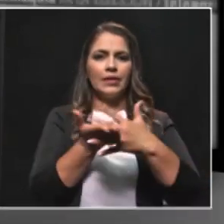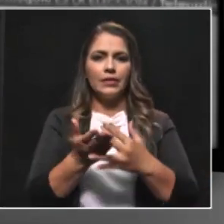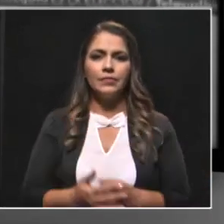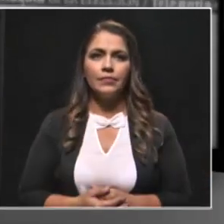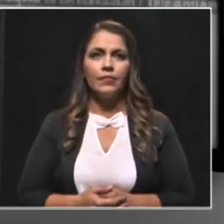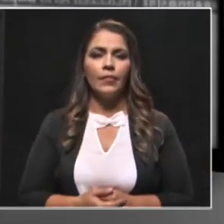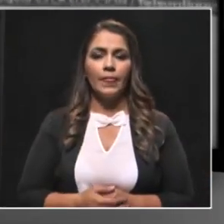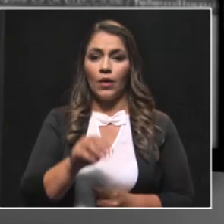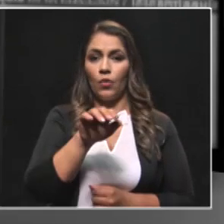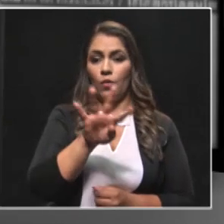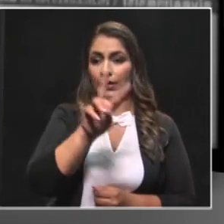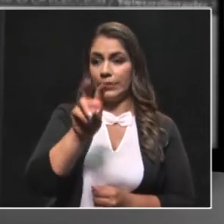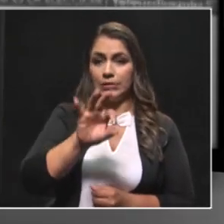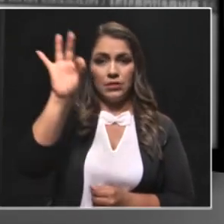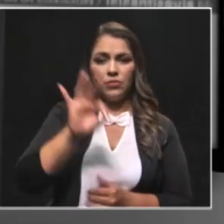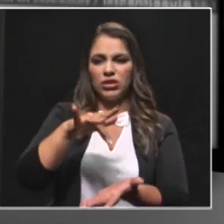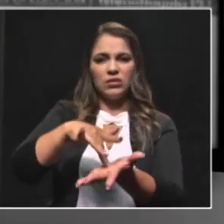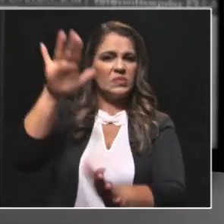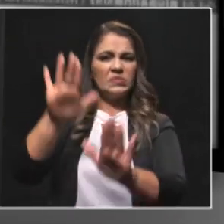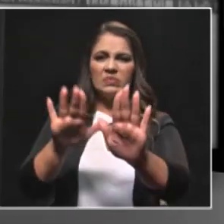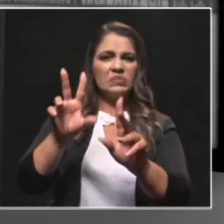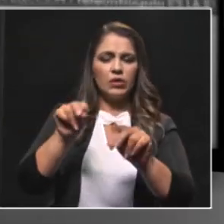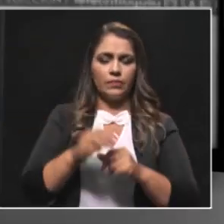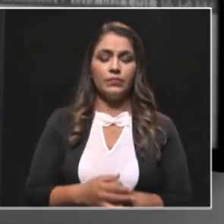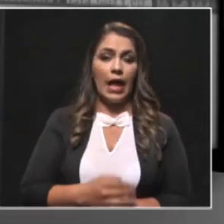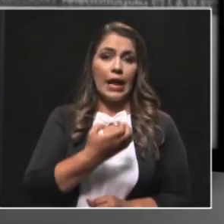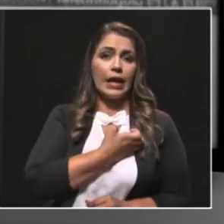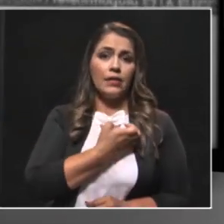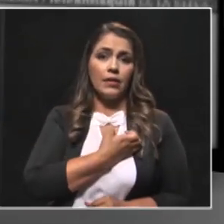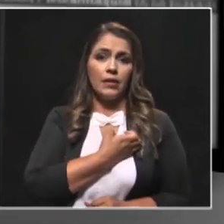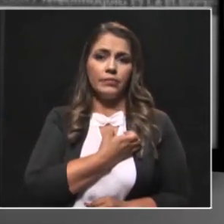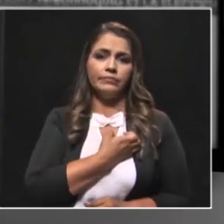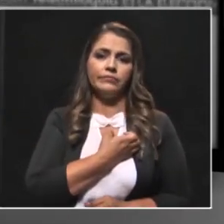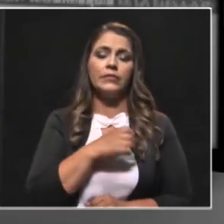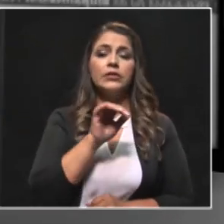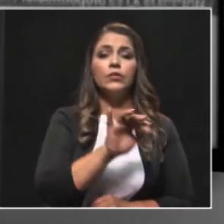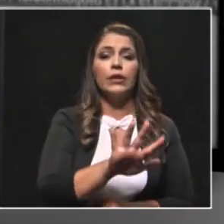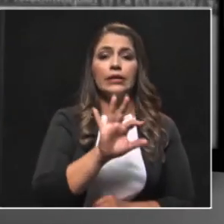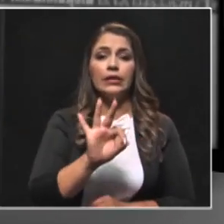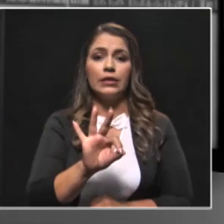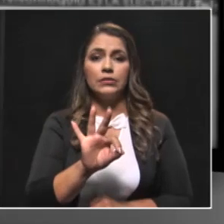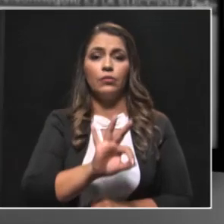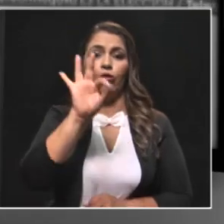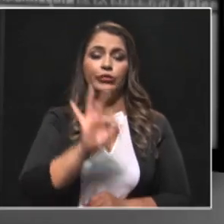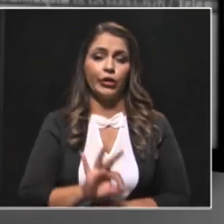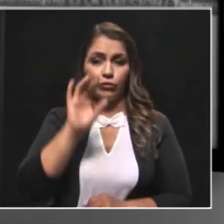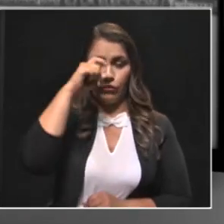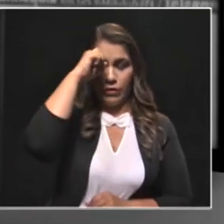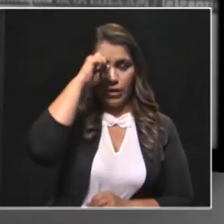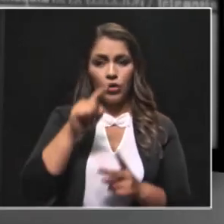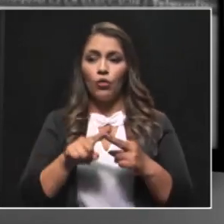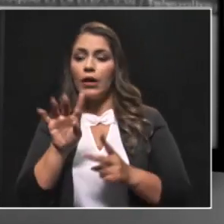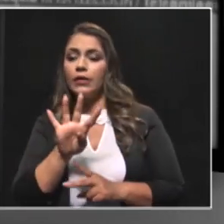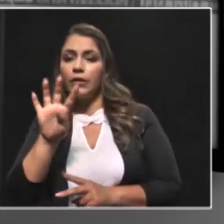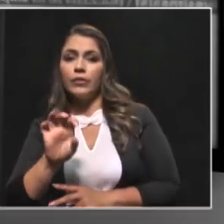no participo. Y para la alcaldía de Medellín votó todavía menos gente, 53% para gobernador, 49%